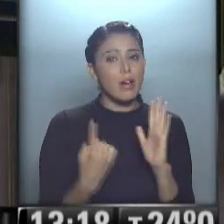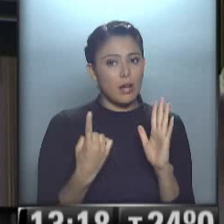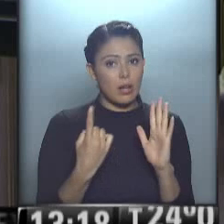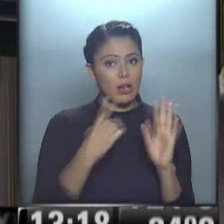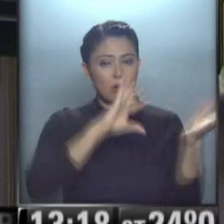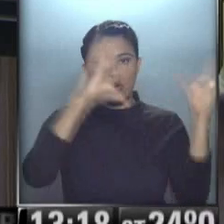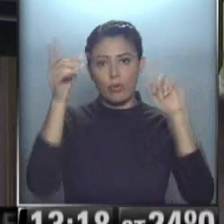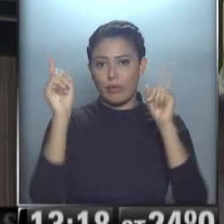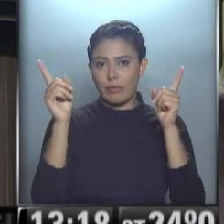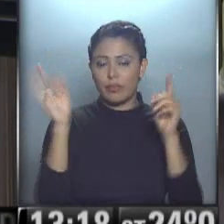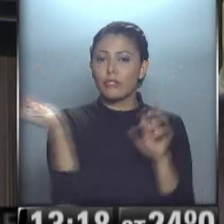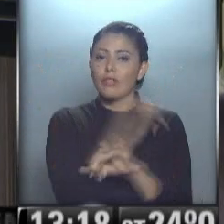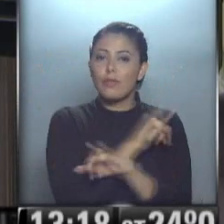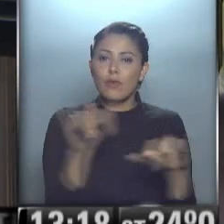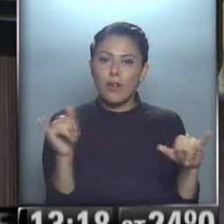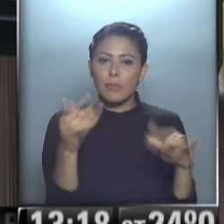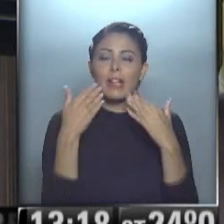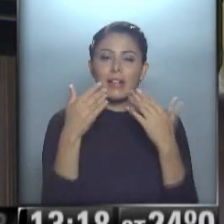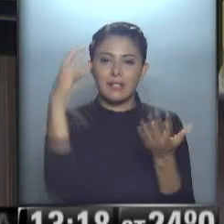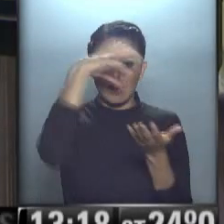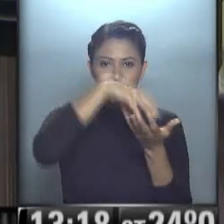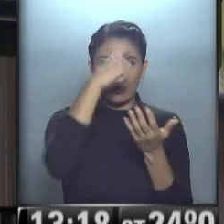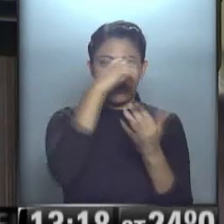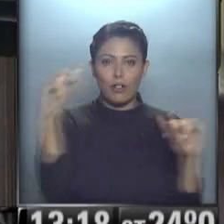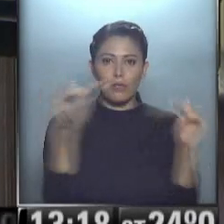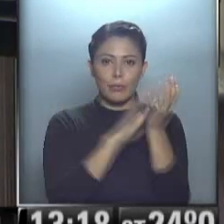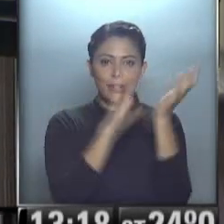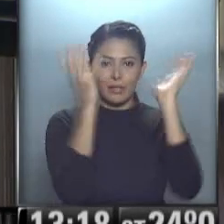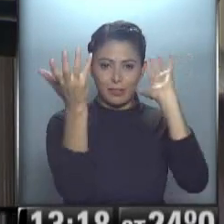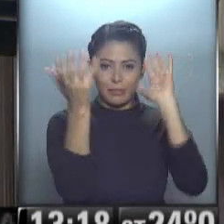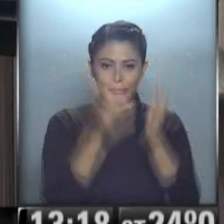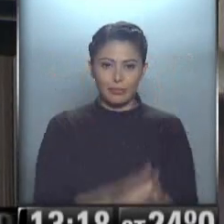abundante nubosidad. La información es gentileza del Servicio Meteorológico Nacional.